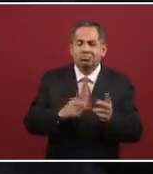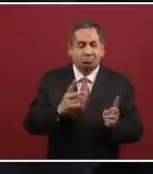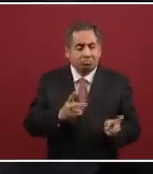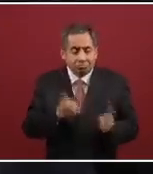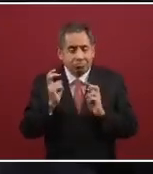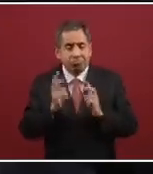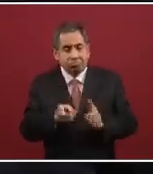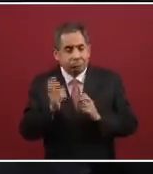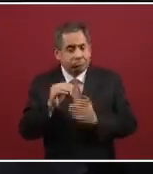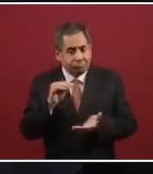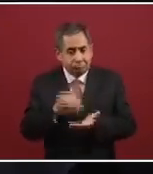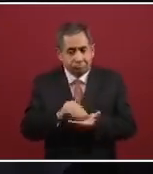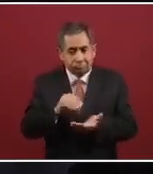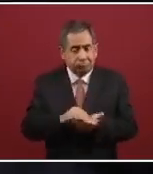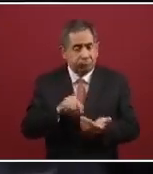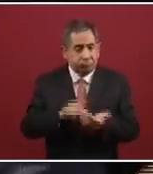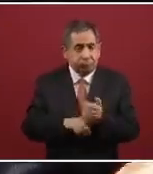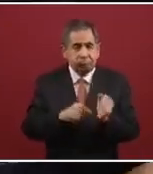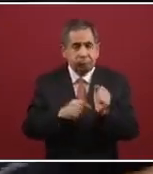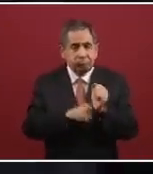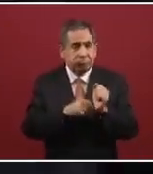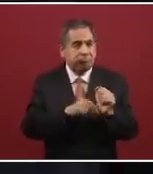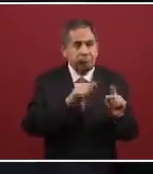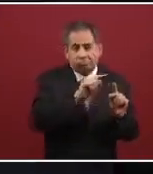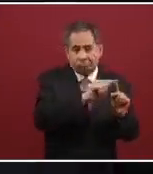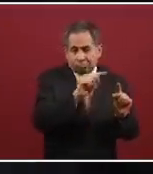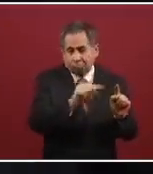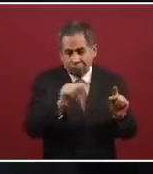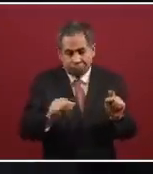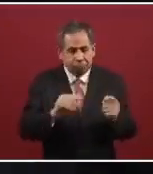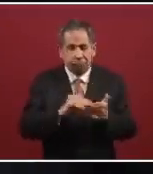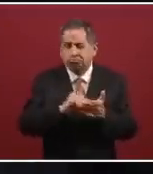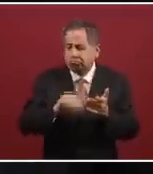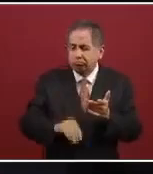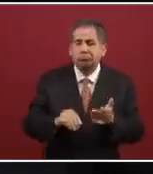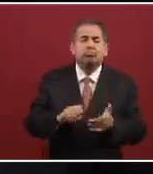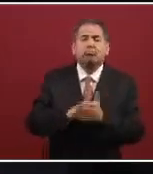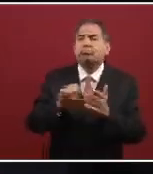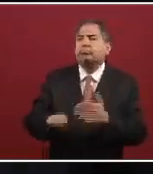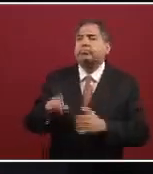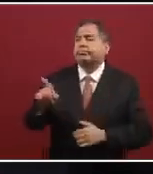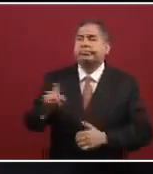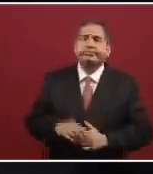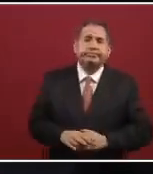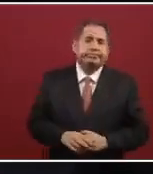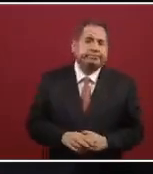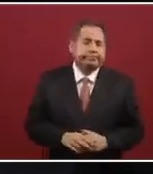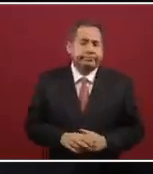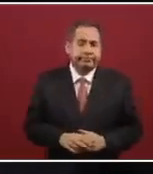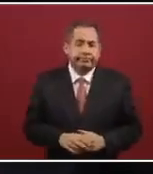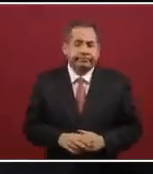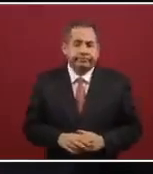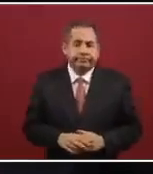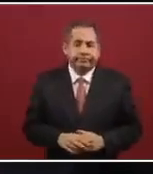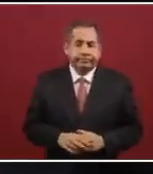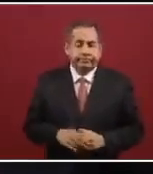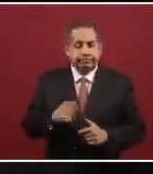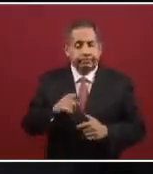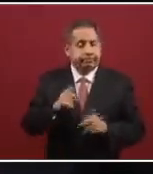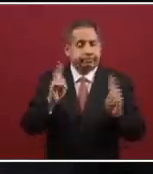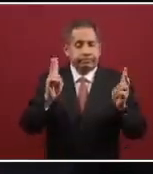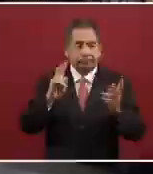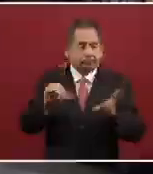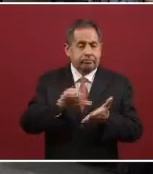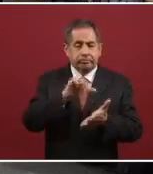dando en ciertos sectores. Por ejemplo, está el caso del Centro Social